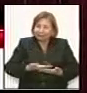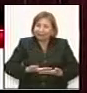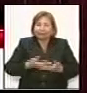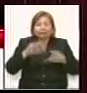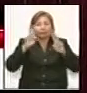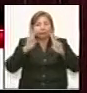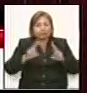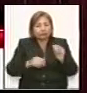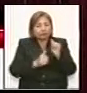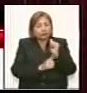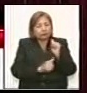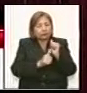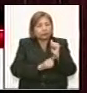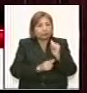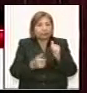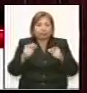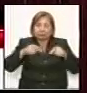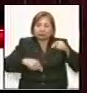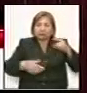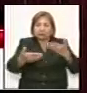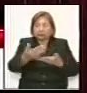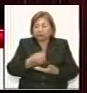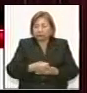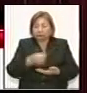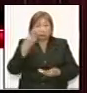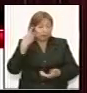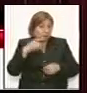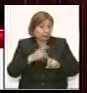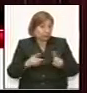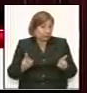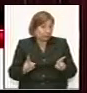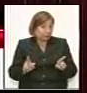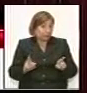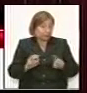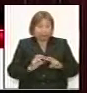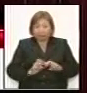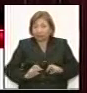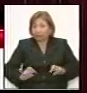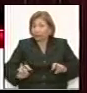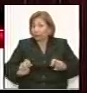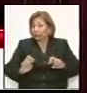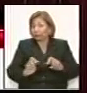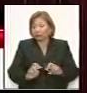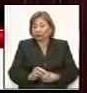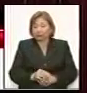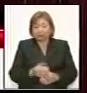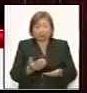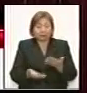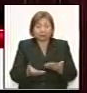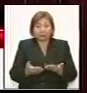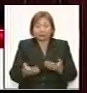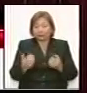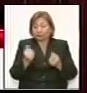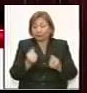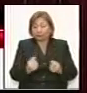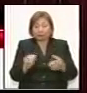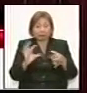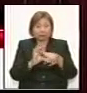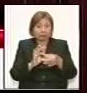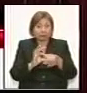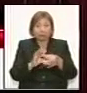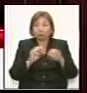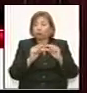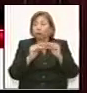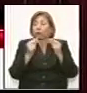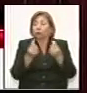a sus hermanos venezolanos. Pero en el ámbito parlamentario, ¿esa posición es unánime o hay